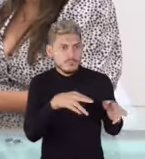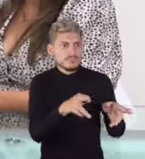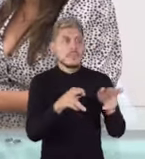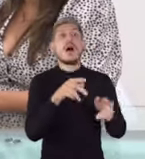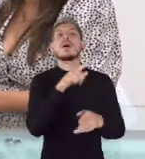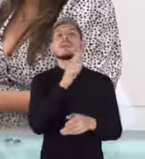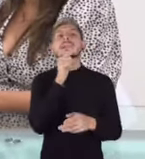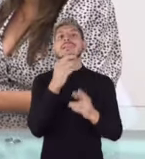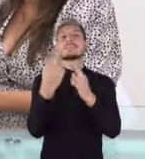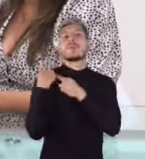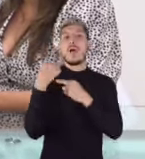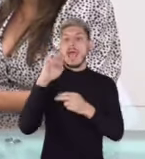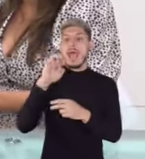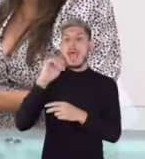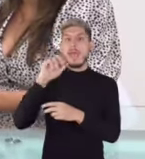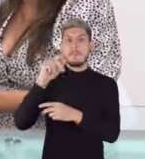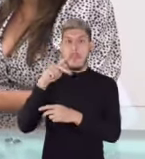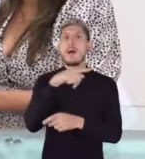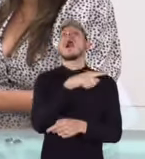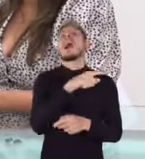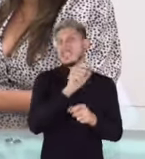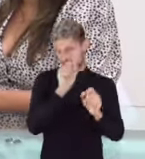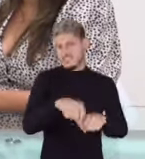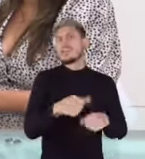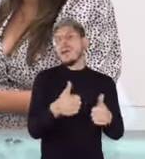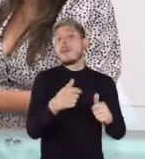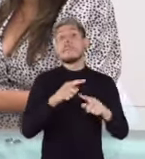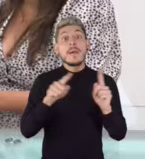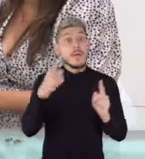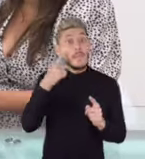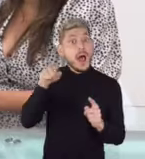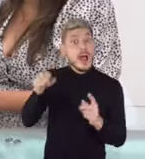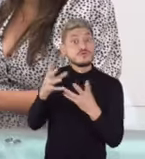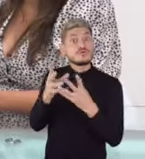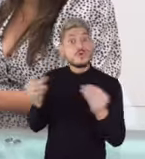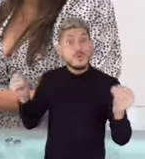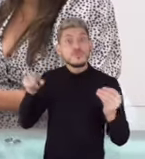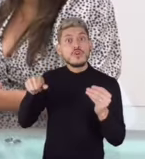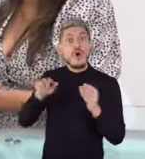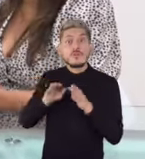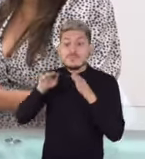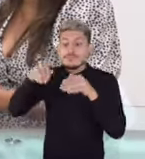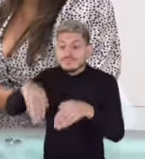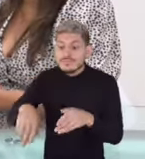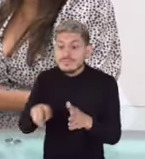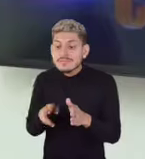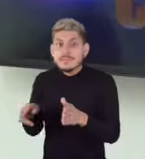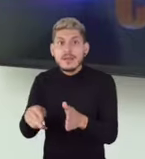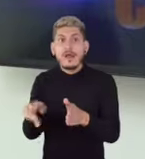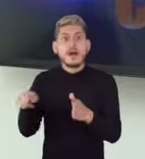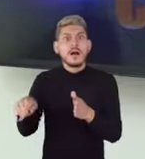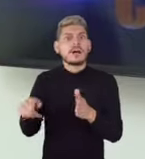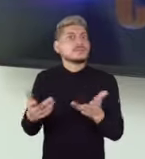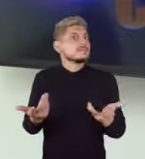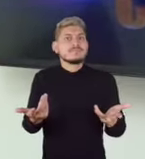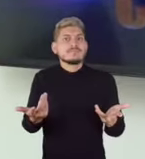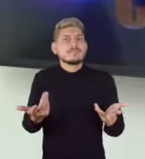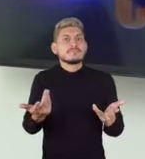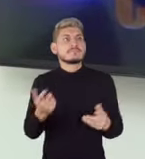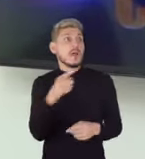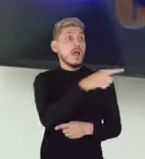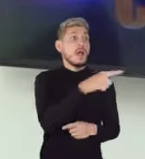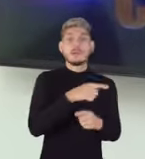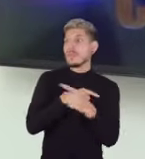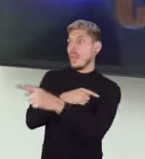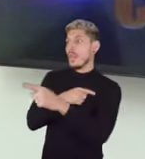de MAP. Para eso sí hay competencia, pero para una solución, nadie quiere dar una solución y se lanza la pelotita a la una, a la otra. Actualmente está la